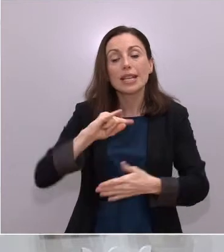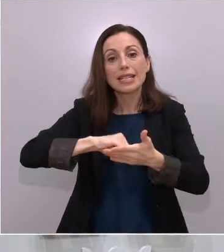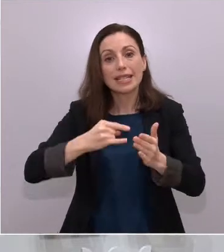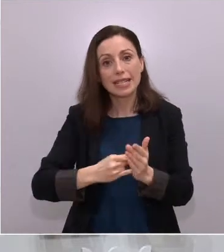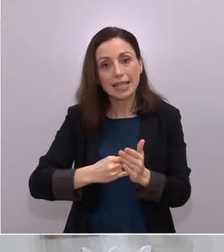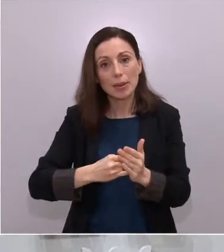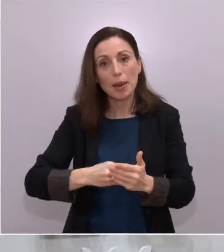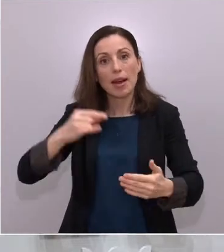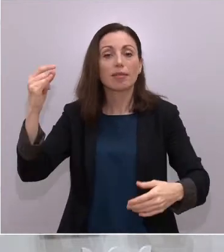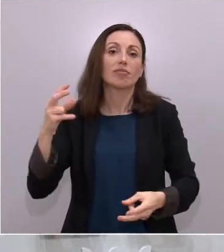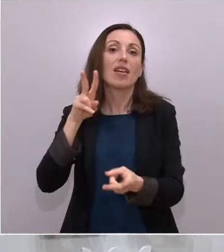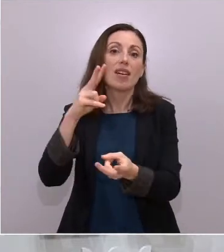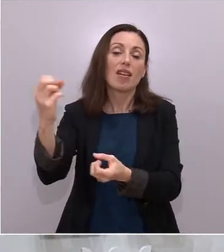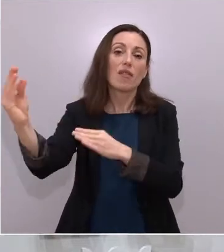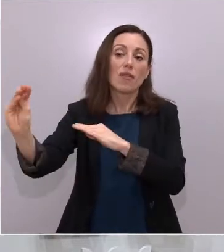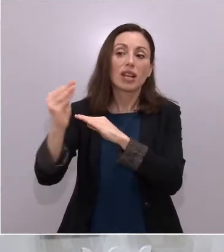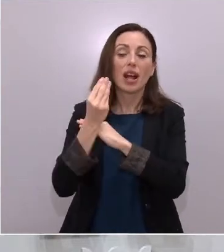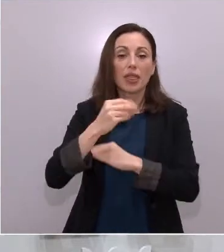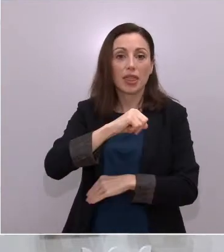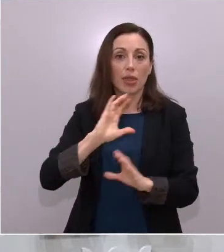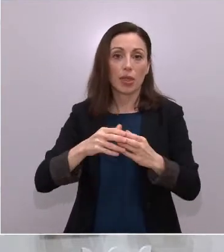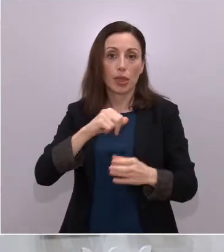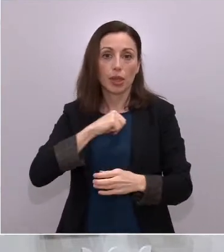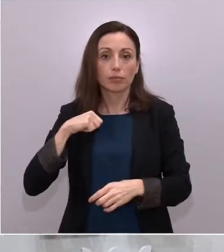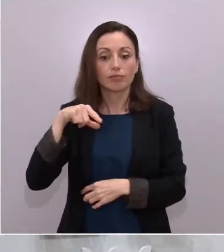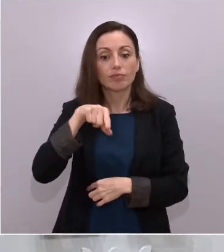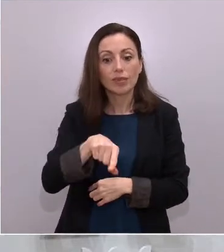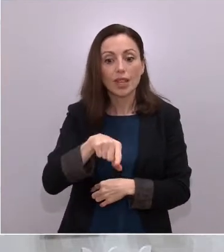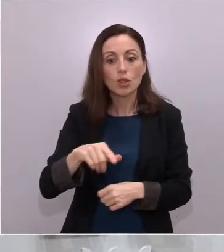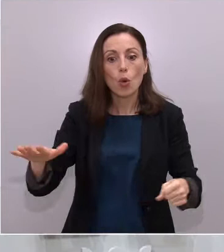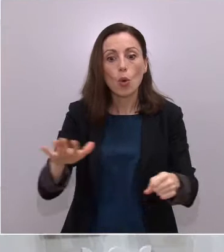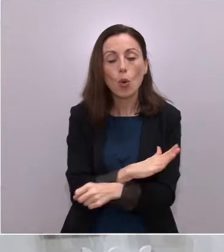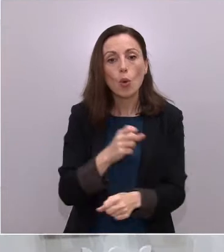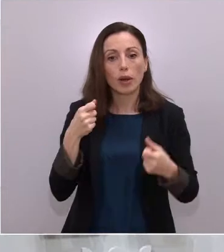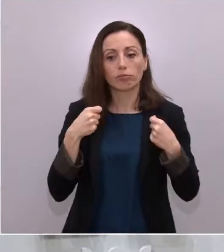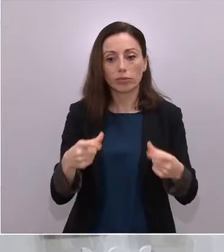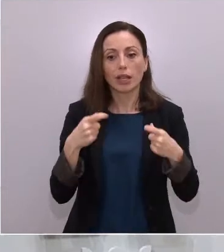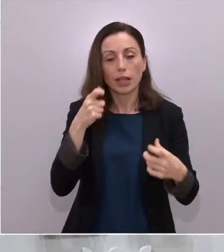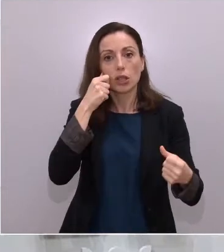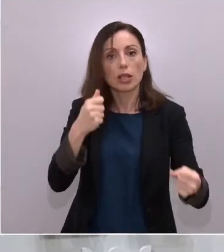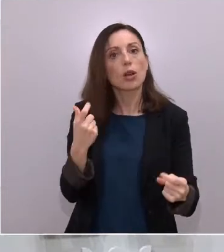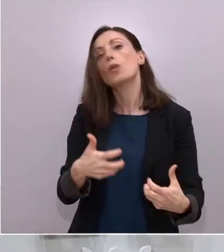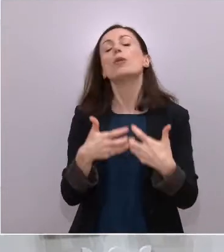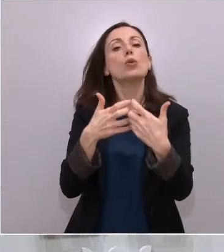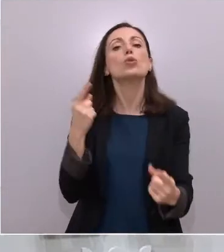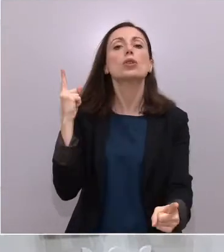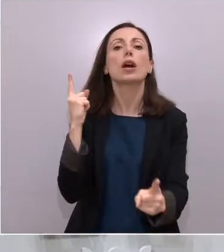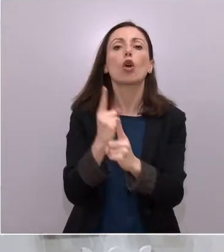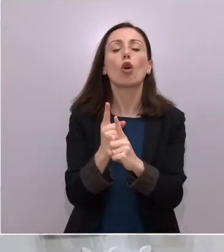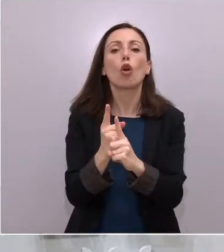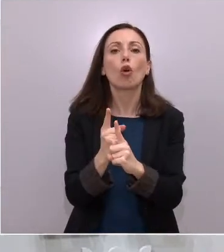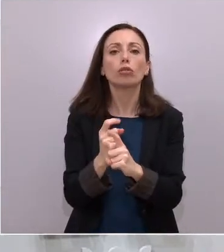autonómica. Un fondo extraordinario que nos permita cubrir el gasto sanitario de la lucha contra el coronavirus, así